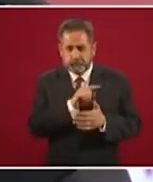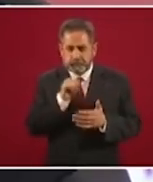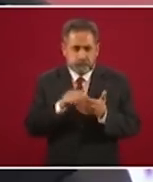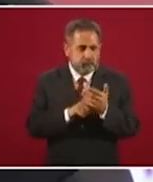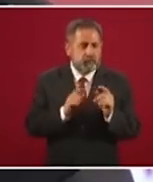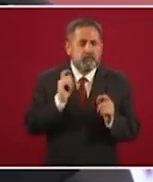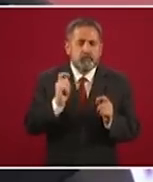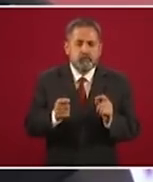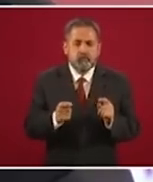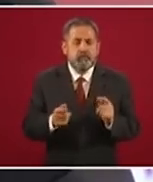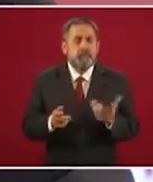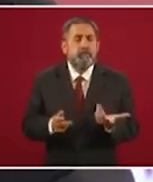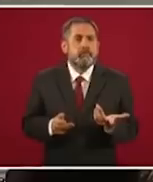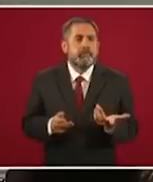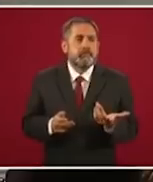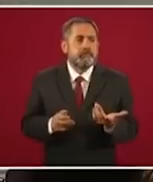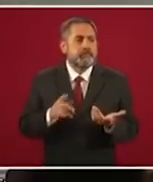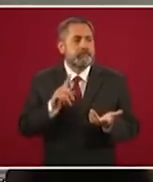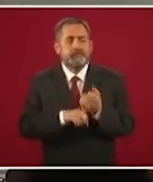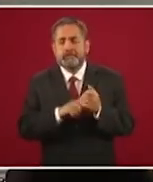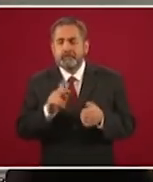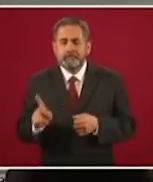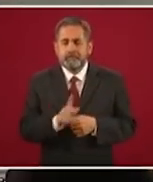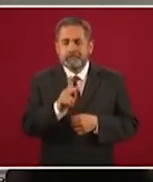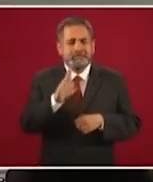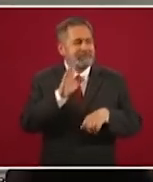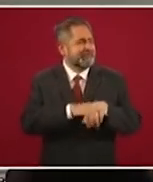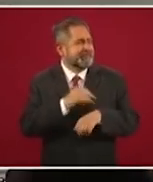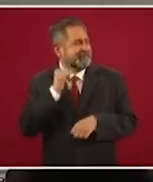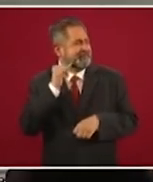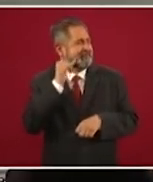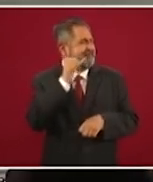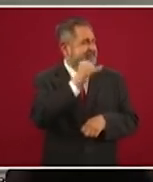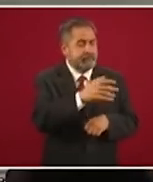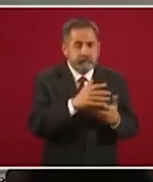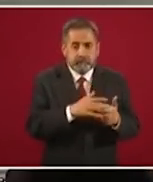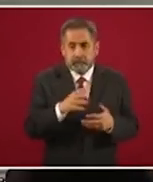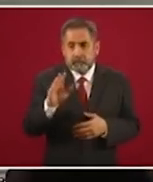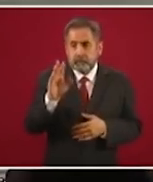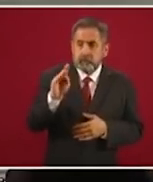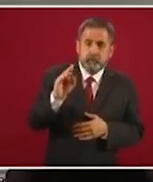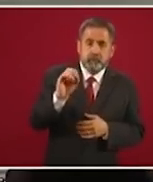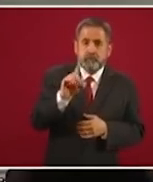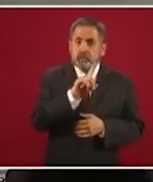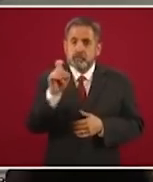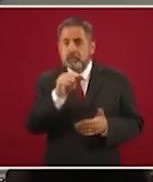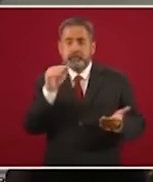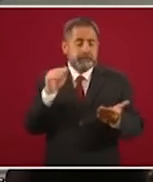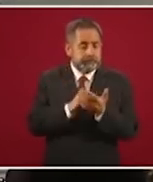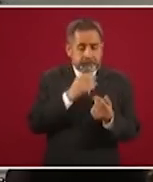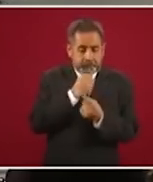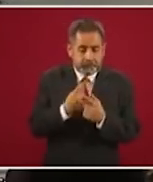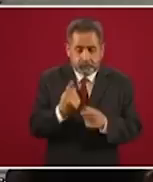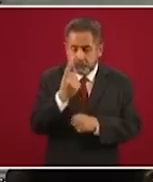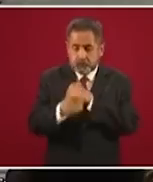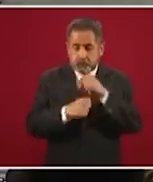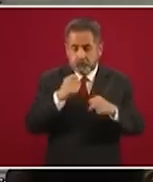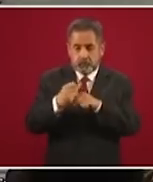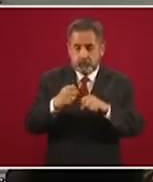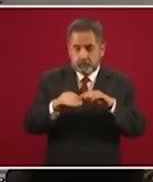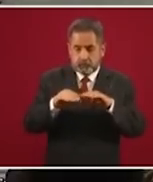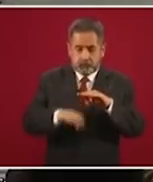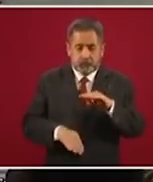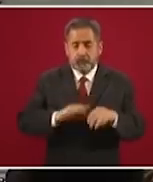los lugares más desprotegidos de nuestro país, 90-100 mil niños mueren en el primer año de edad